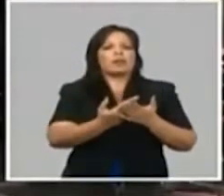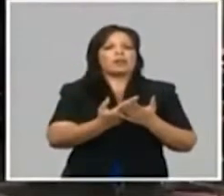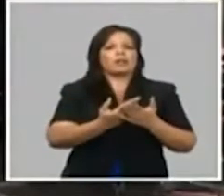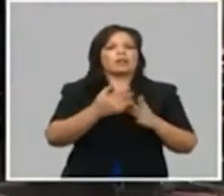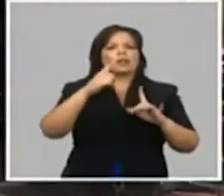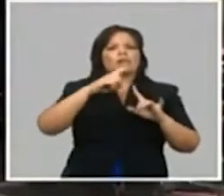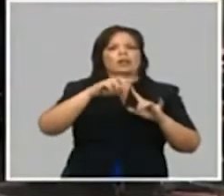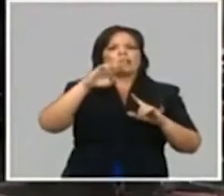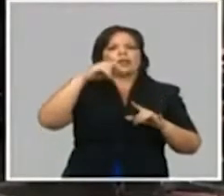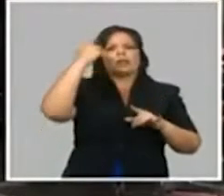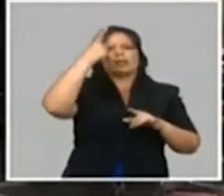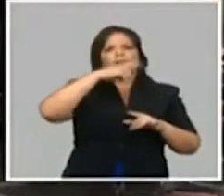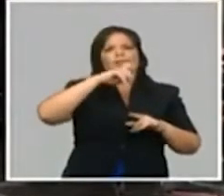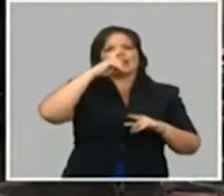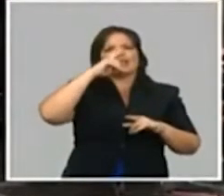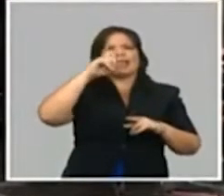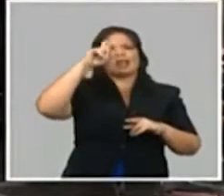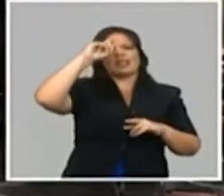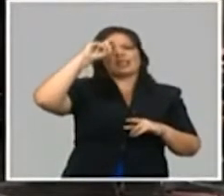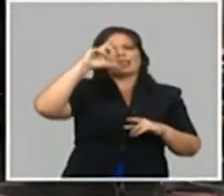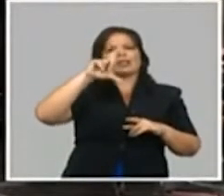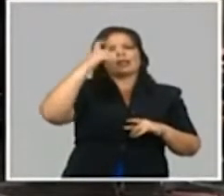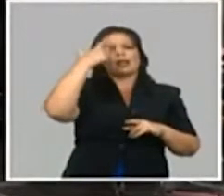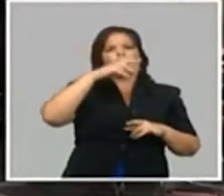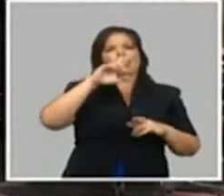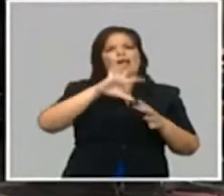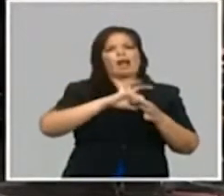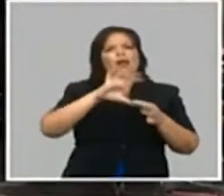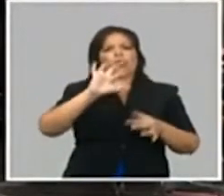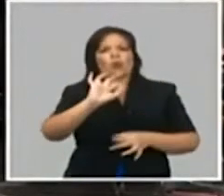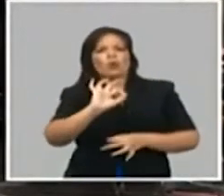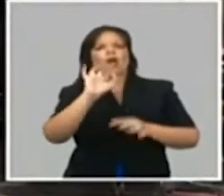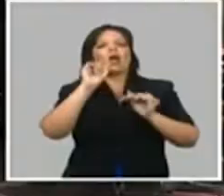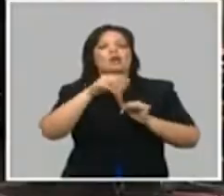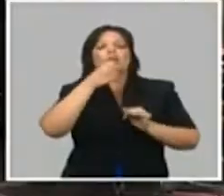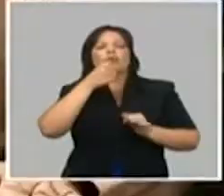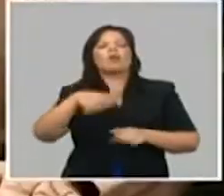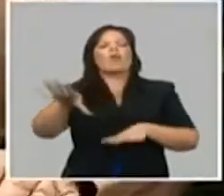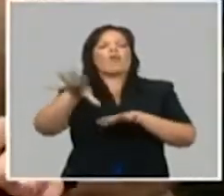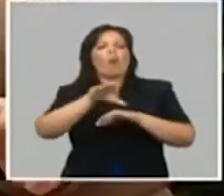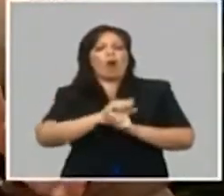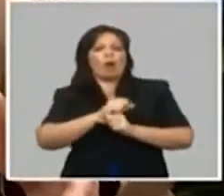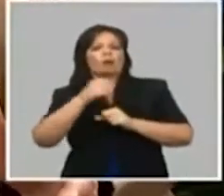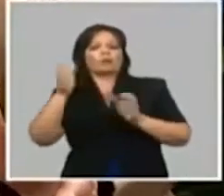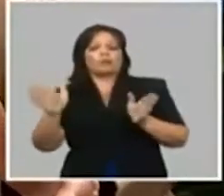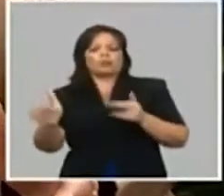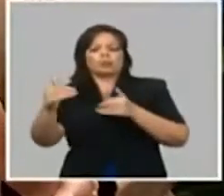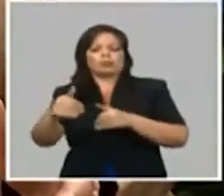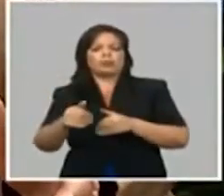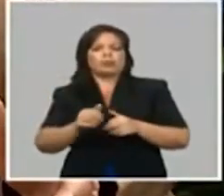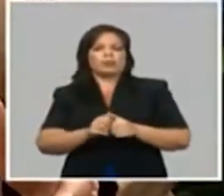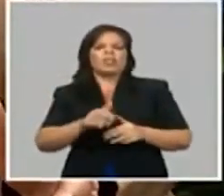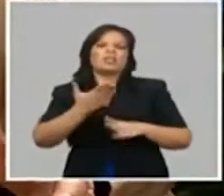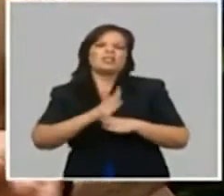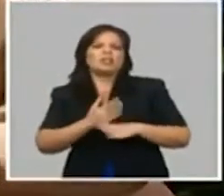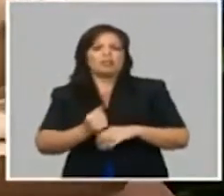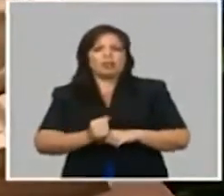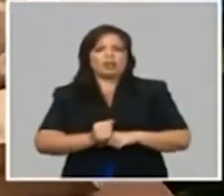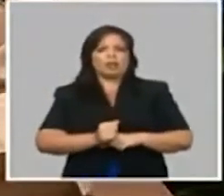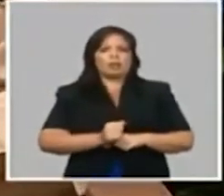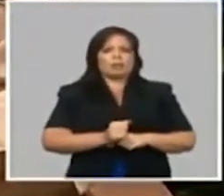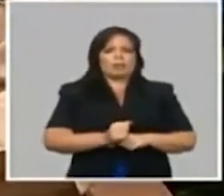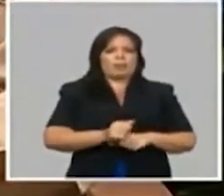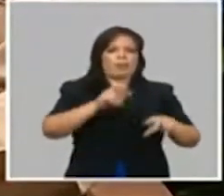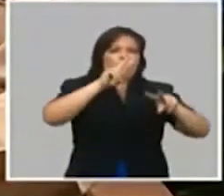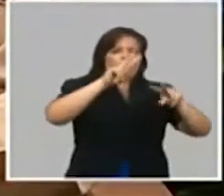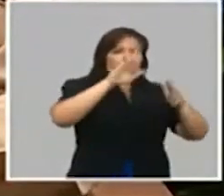Cuba las cargas que se encuentran en ese lugar de esa empresa. Es decir, que excepto Matanzas y